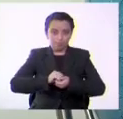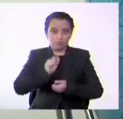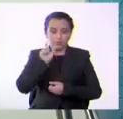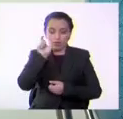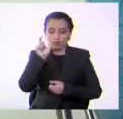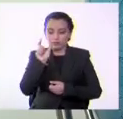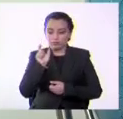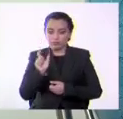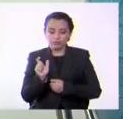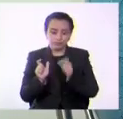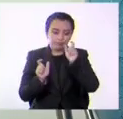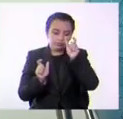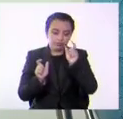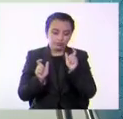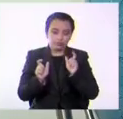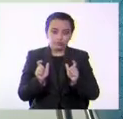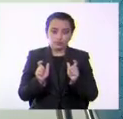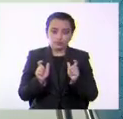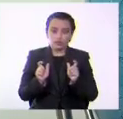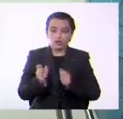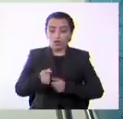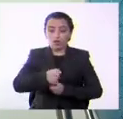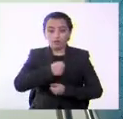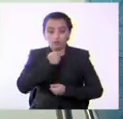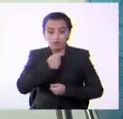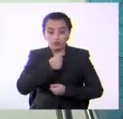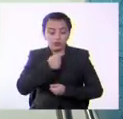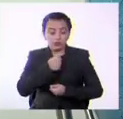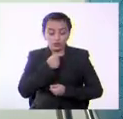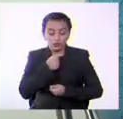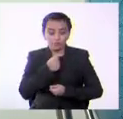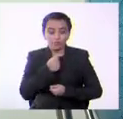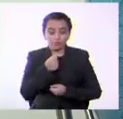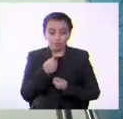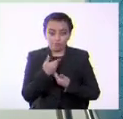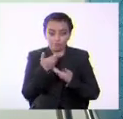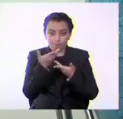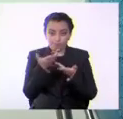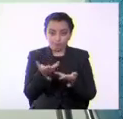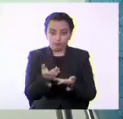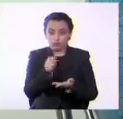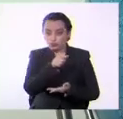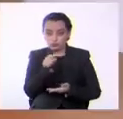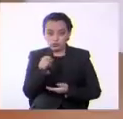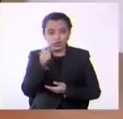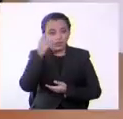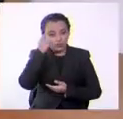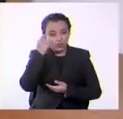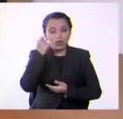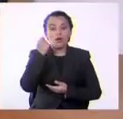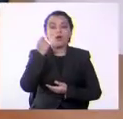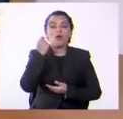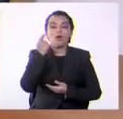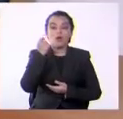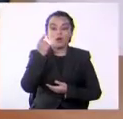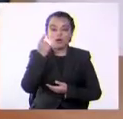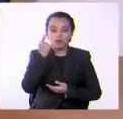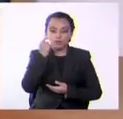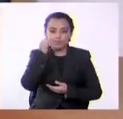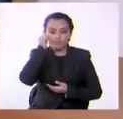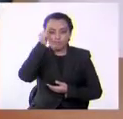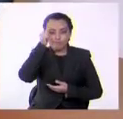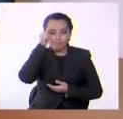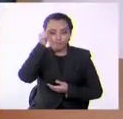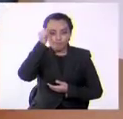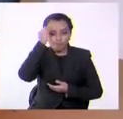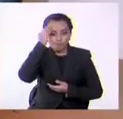las herramientas de información que estamos a punto de brindarles, ustedes pueden llegar a tener ese sentido crítico y también a llegar a analizar